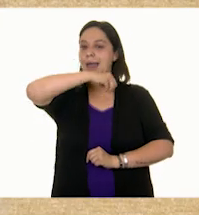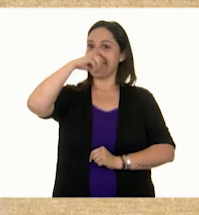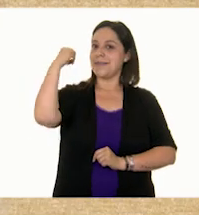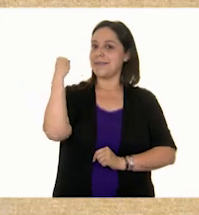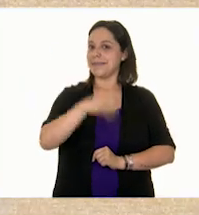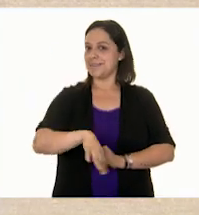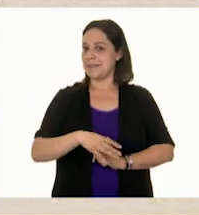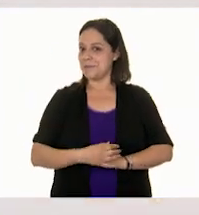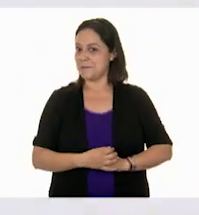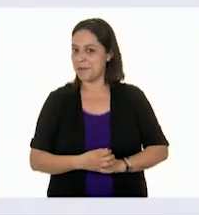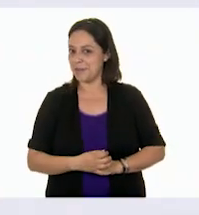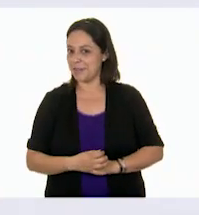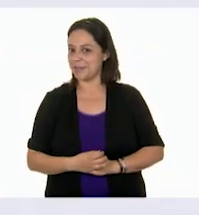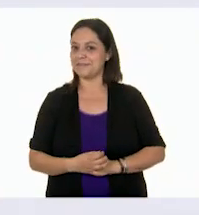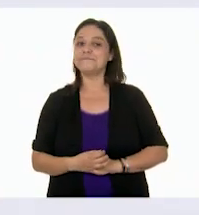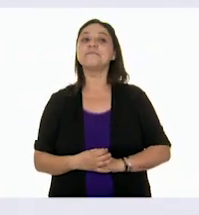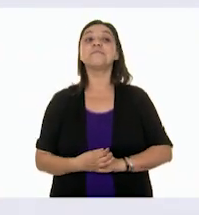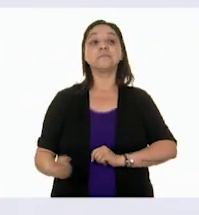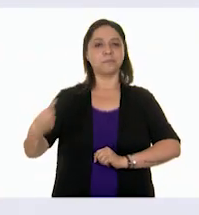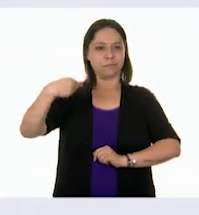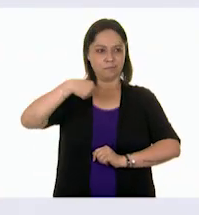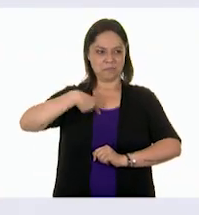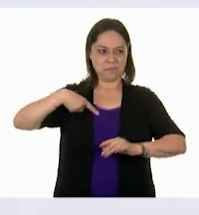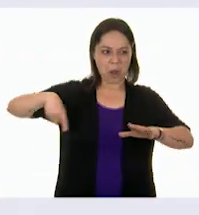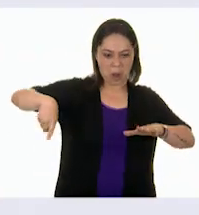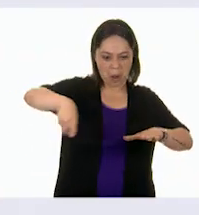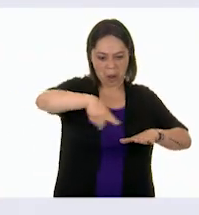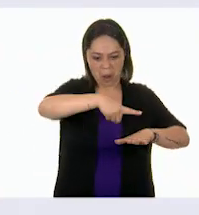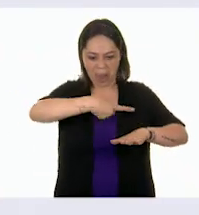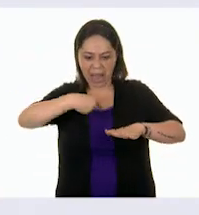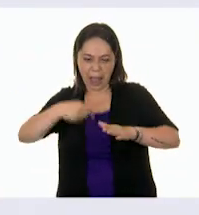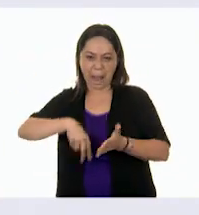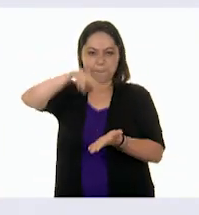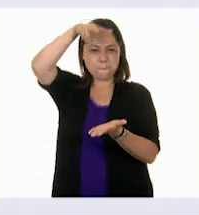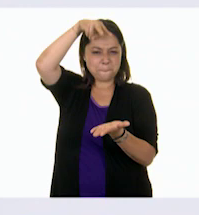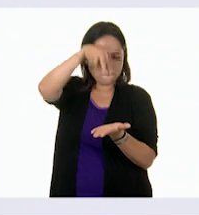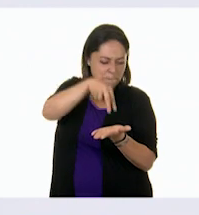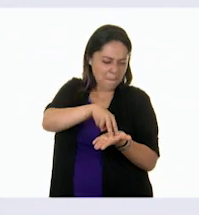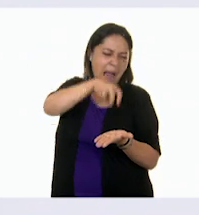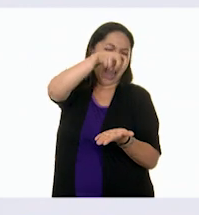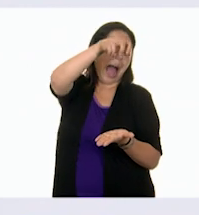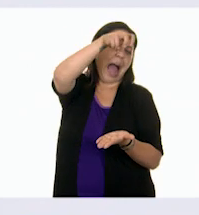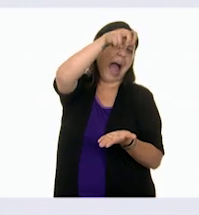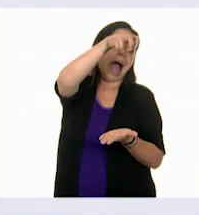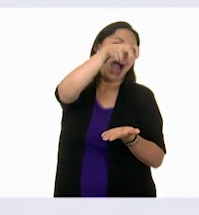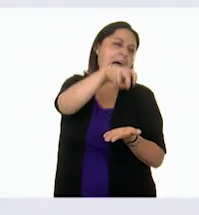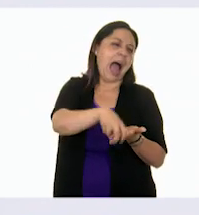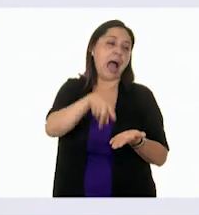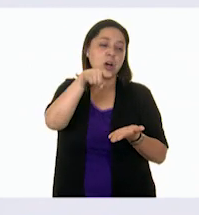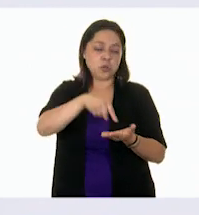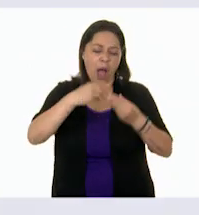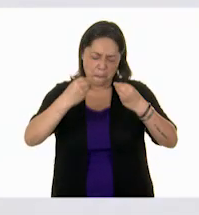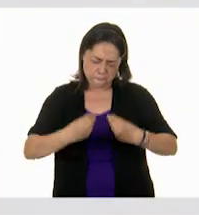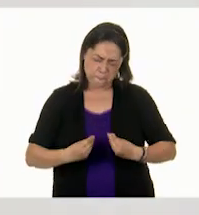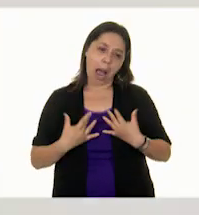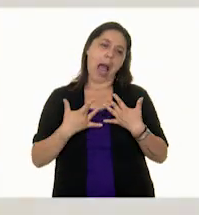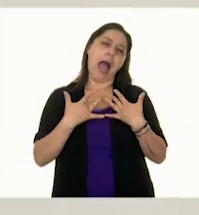padrísimo, yo charco, tú encharcado.